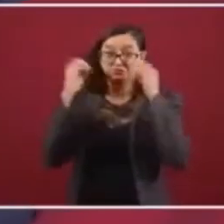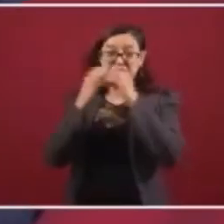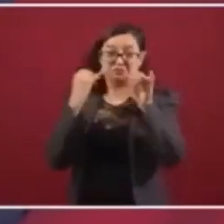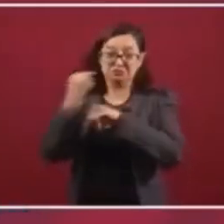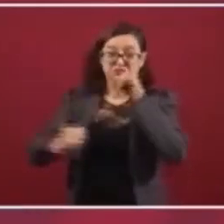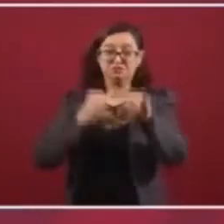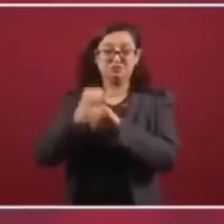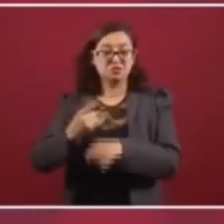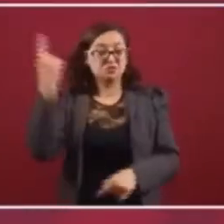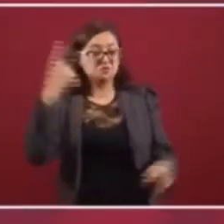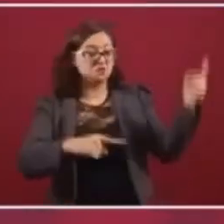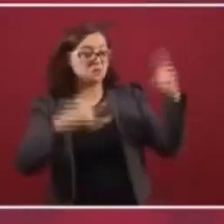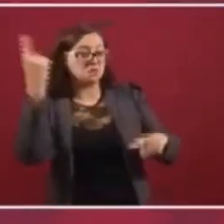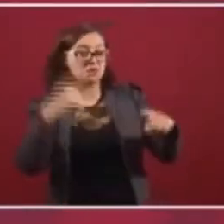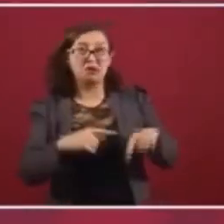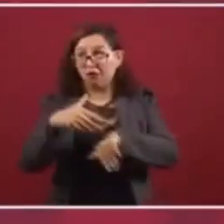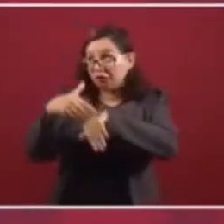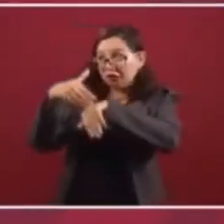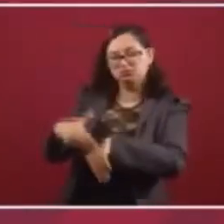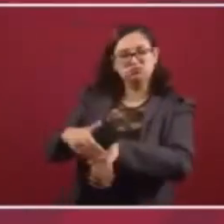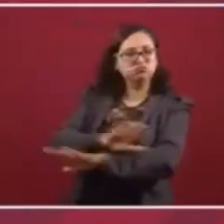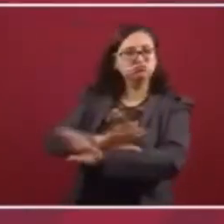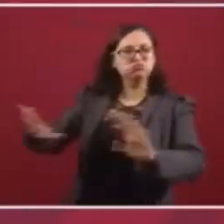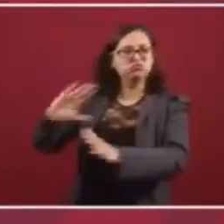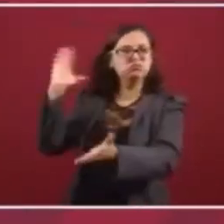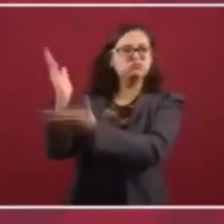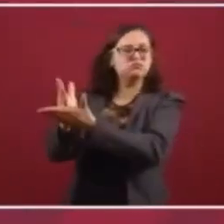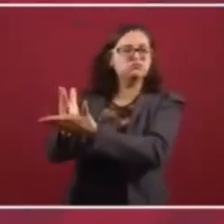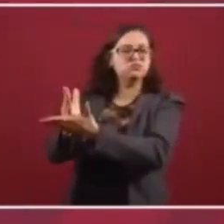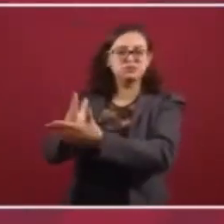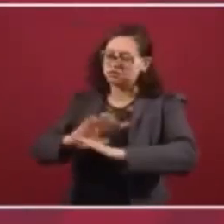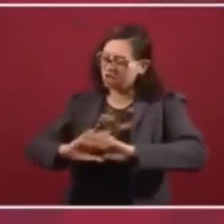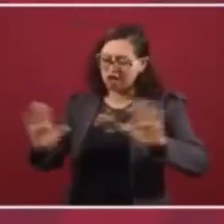sobre la agenda de México. Eso se terminó ya.